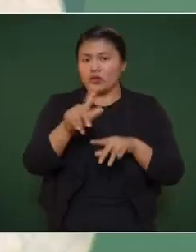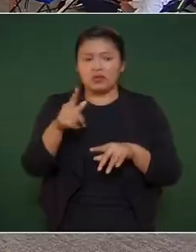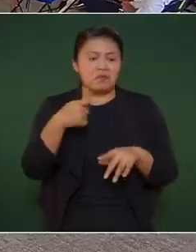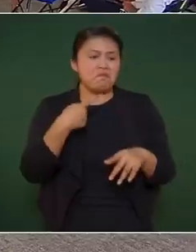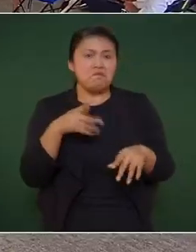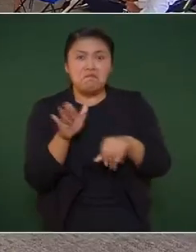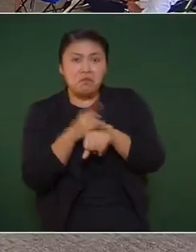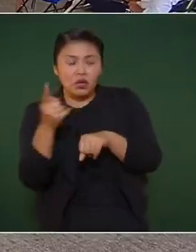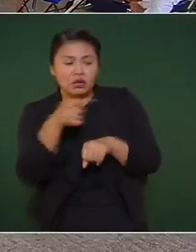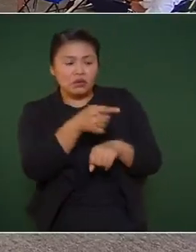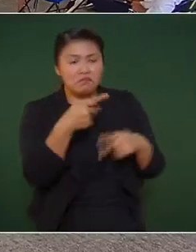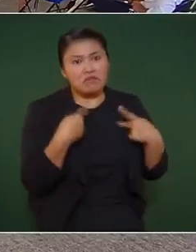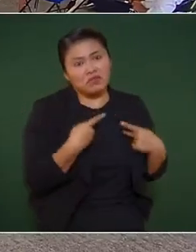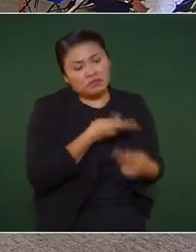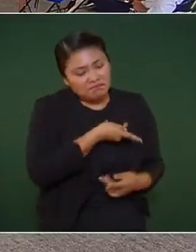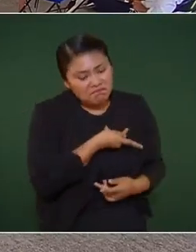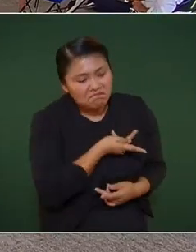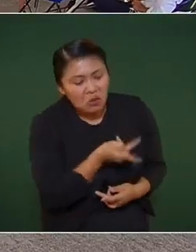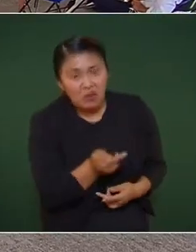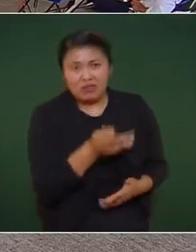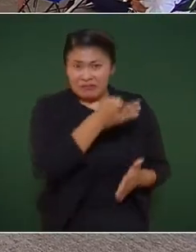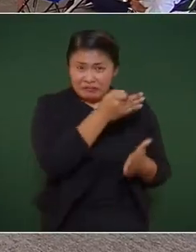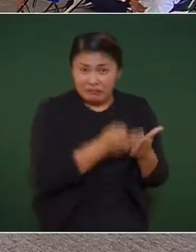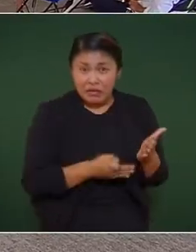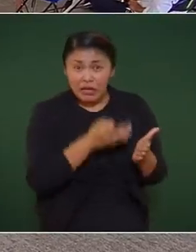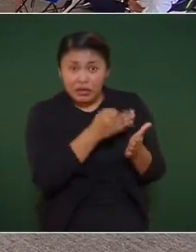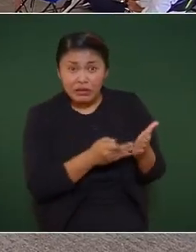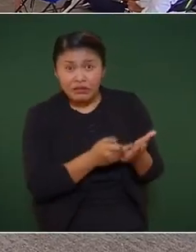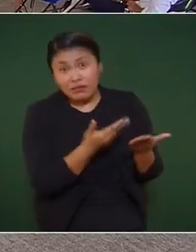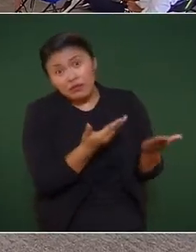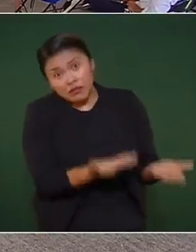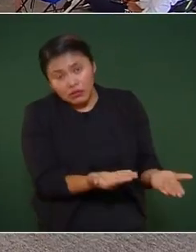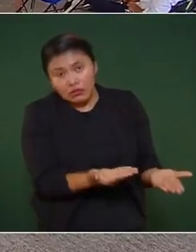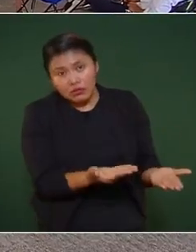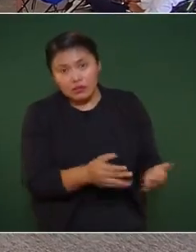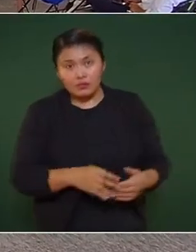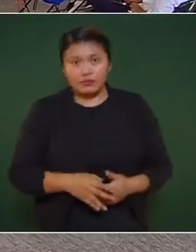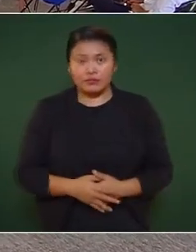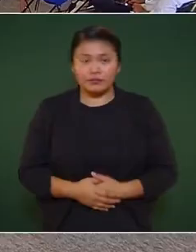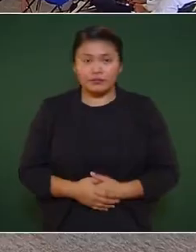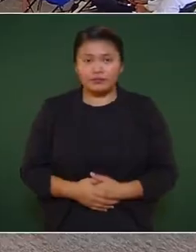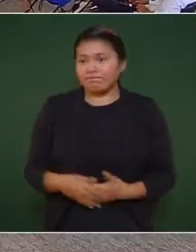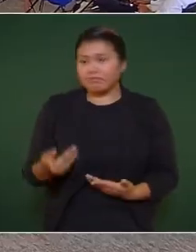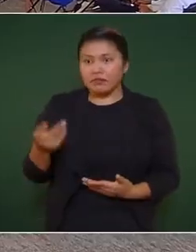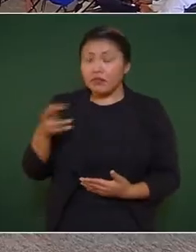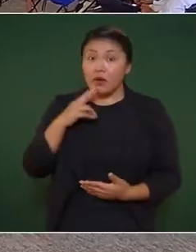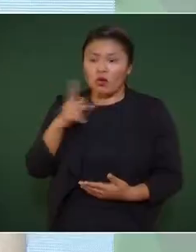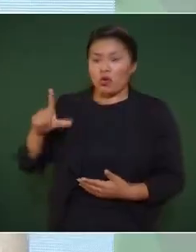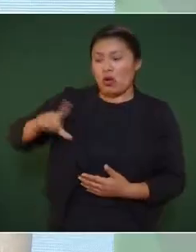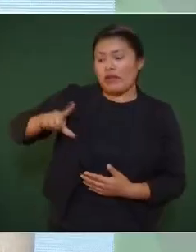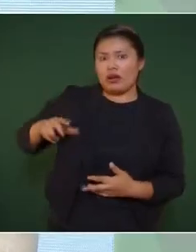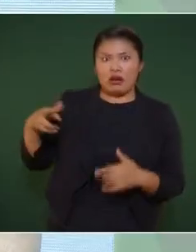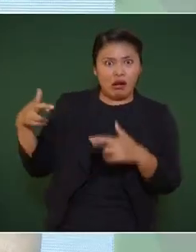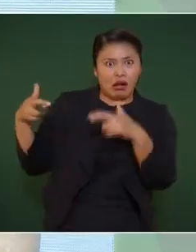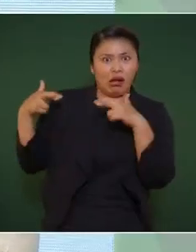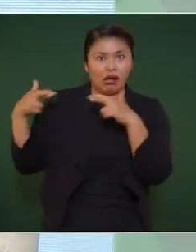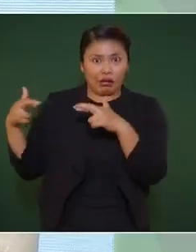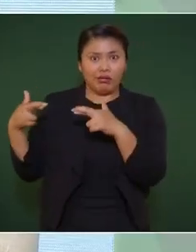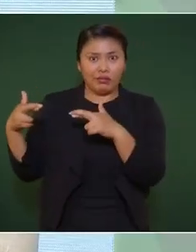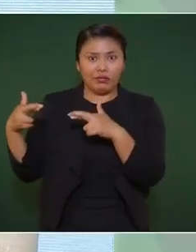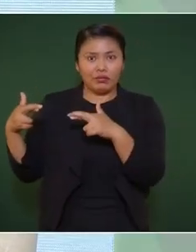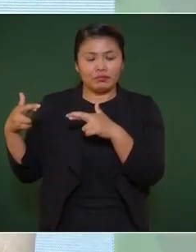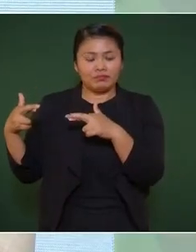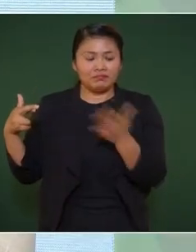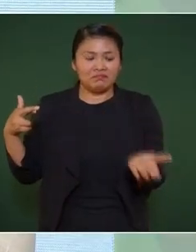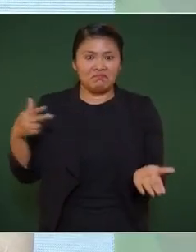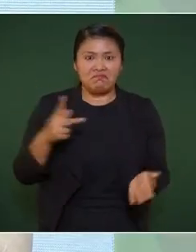carecen hasta de lo más indispensable. No puede haber gobierno rico con